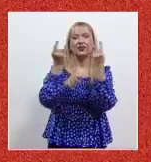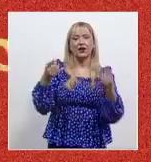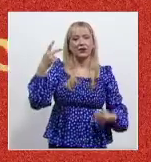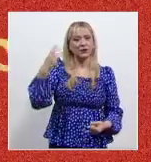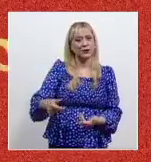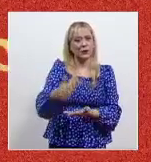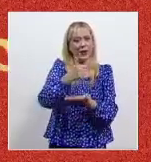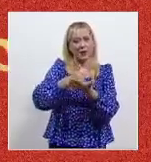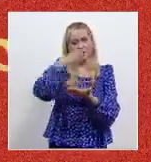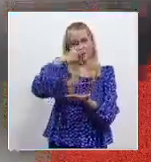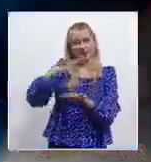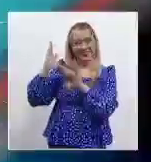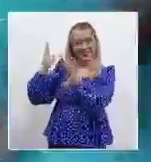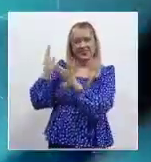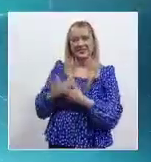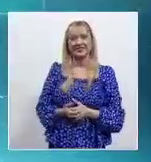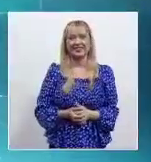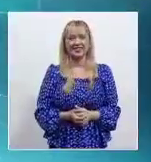de México.